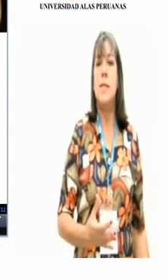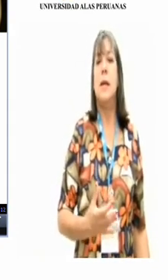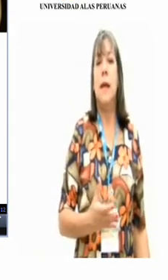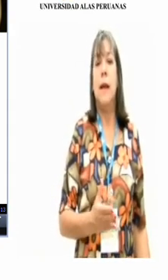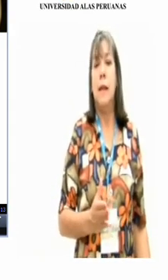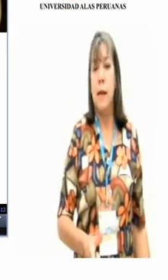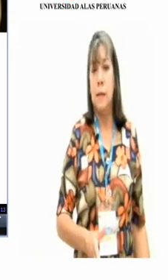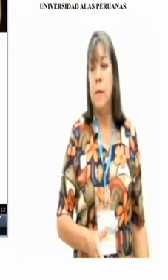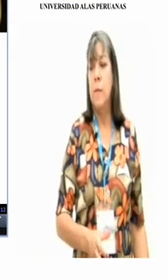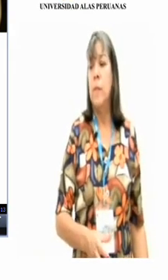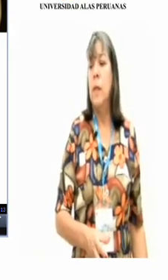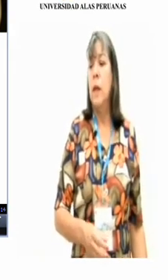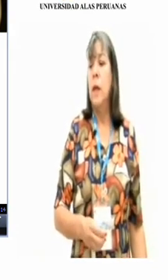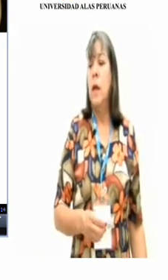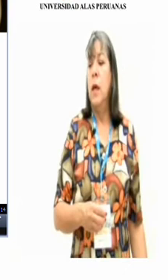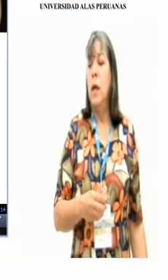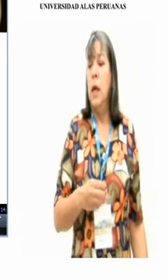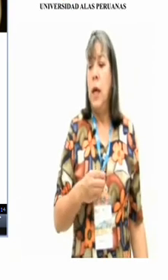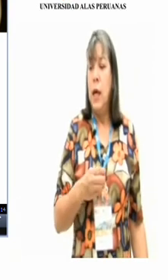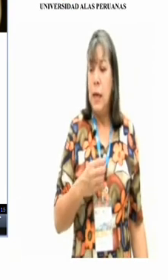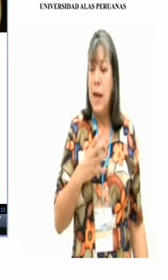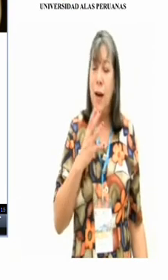una enseñanza de calidad